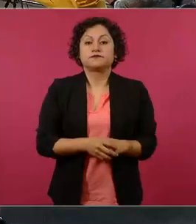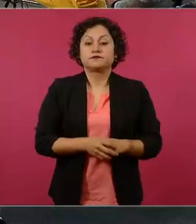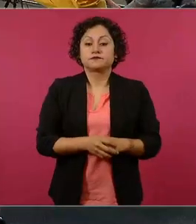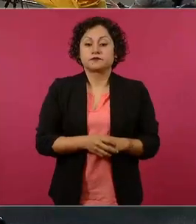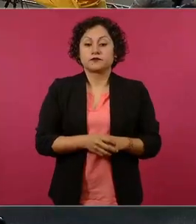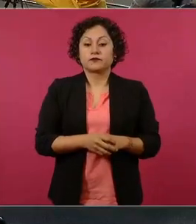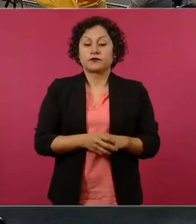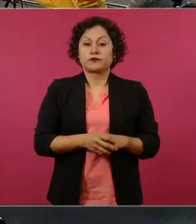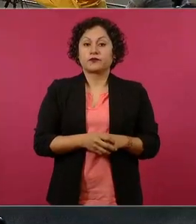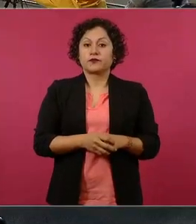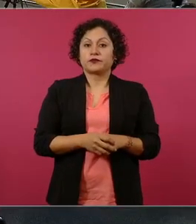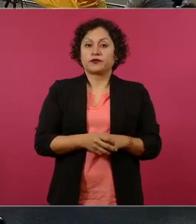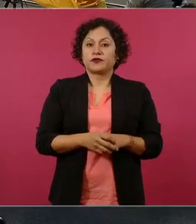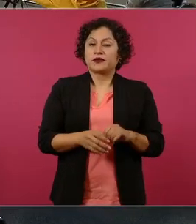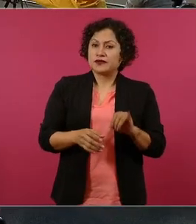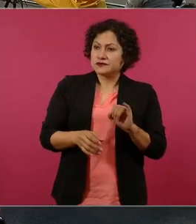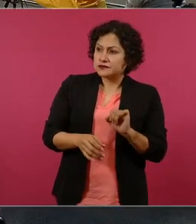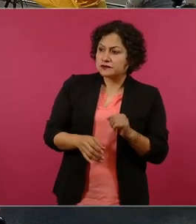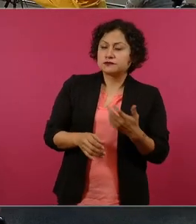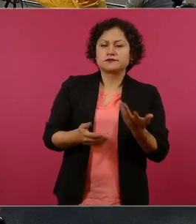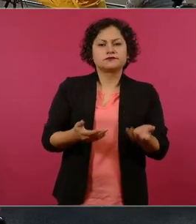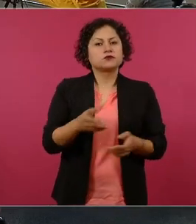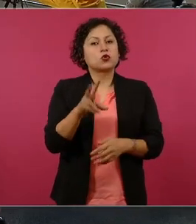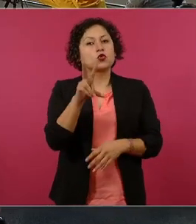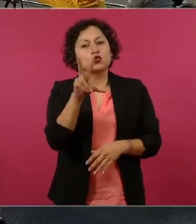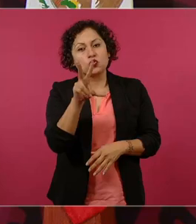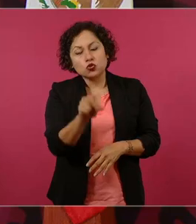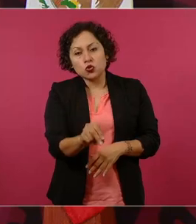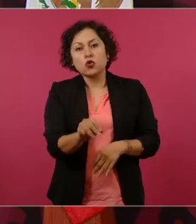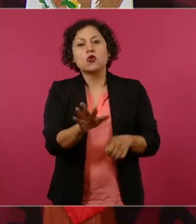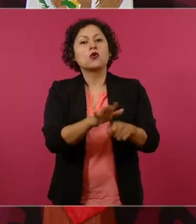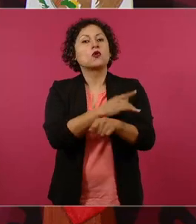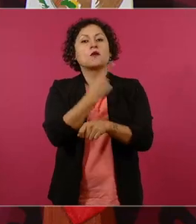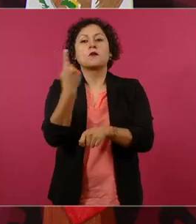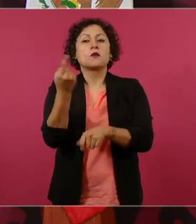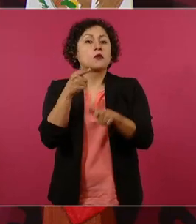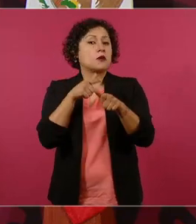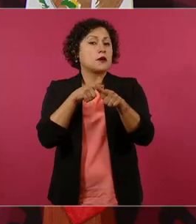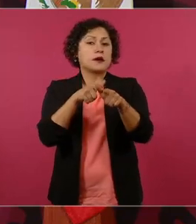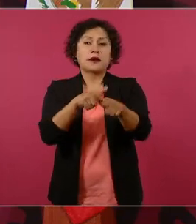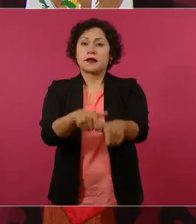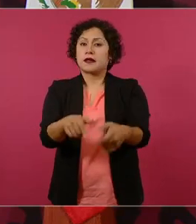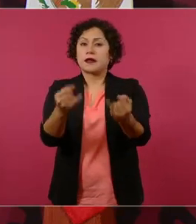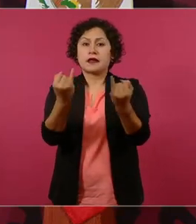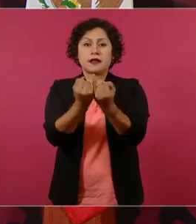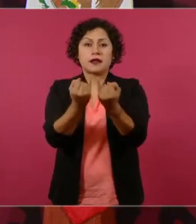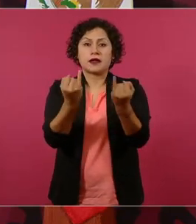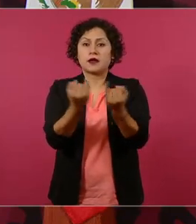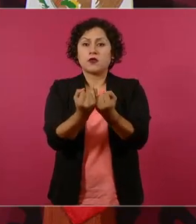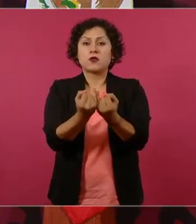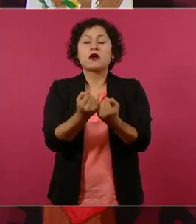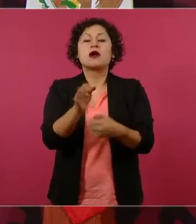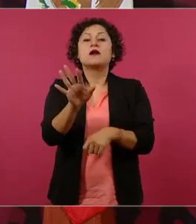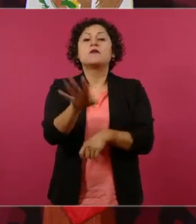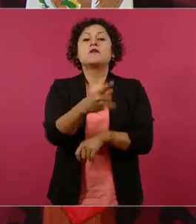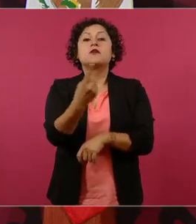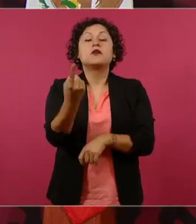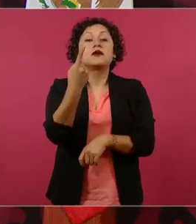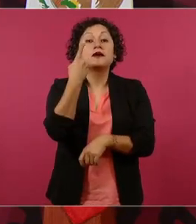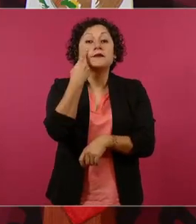eso no pero va a continuar lo mismo es que esto transa